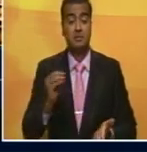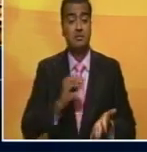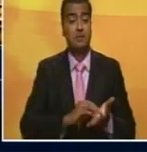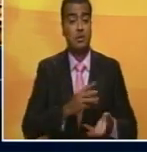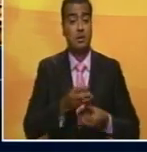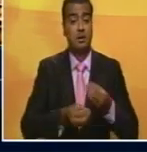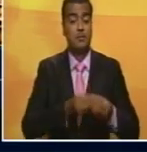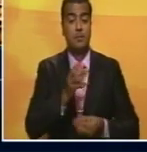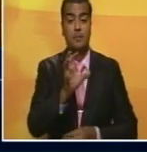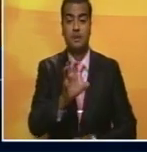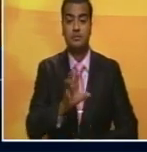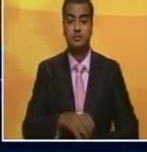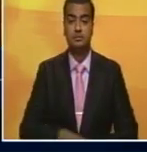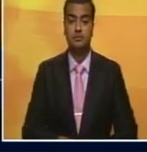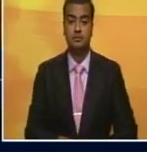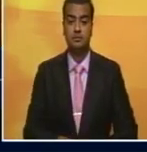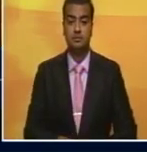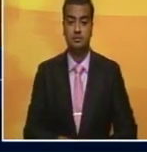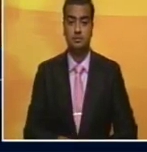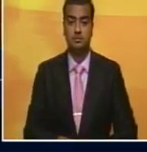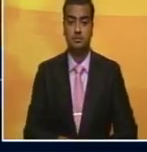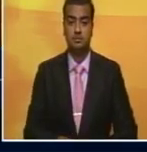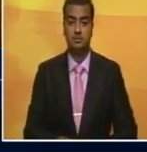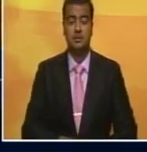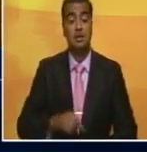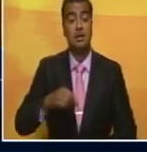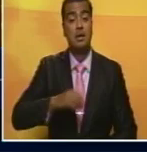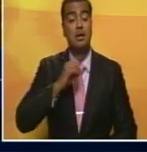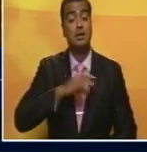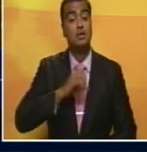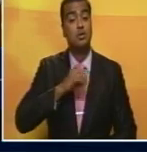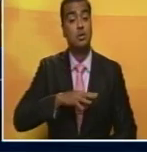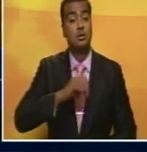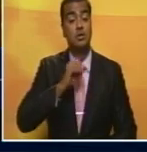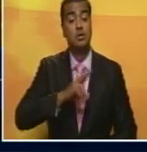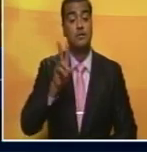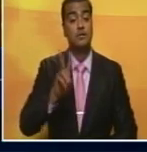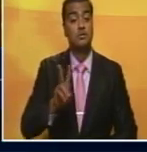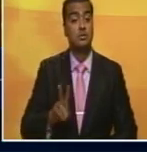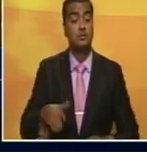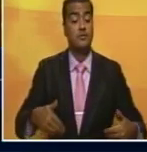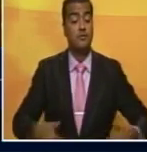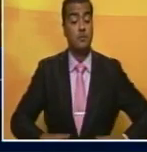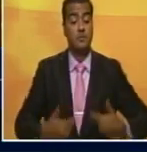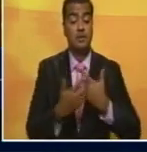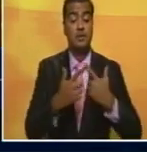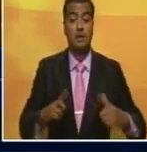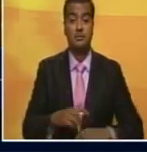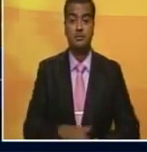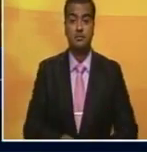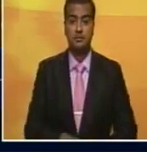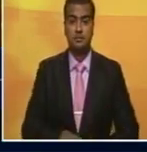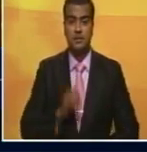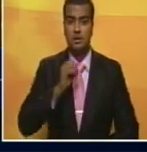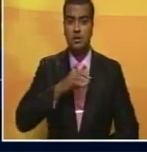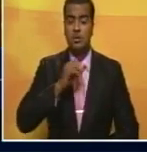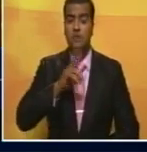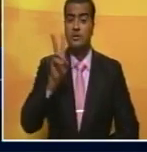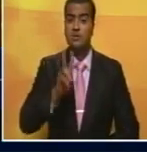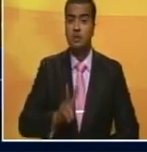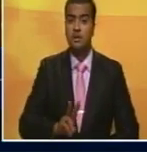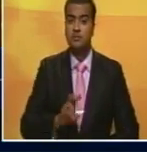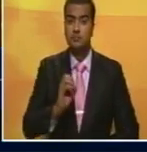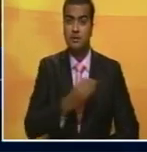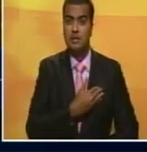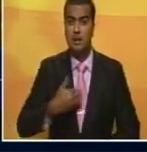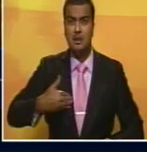del organismo al país. Pero acá hay historias de venezolanos que luchan por su libertad, historias de venezolanos que están